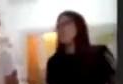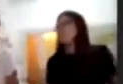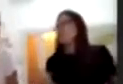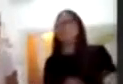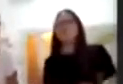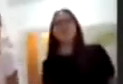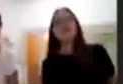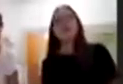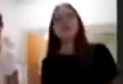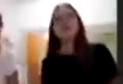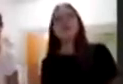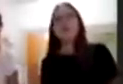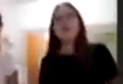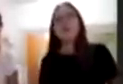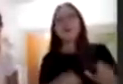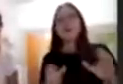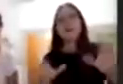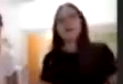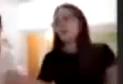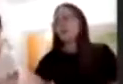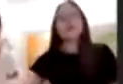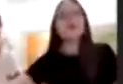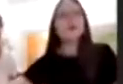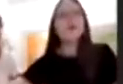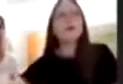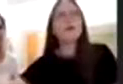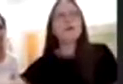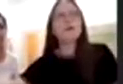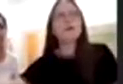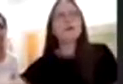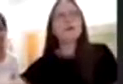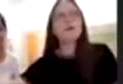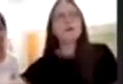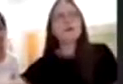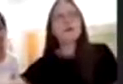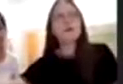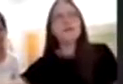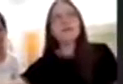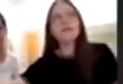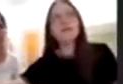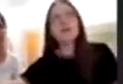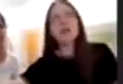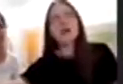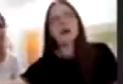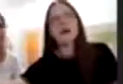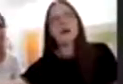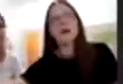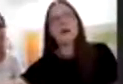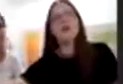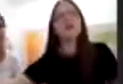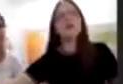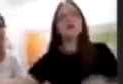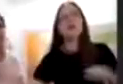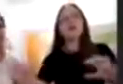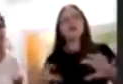Mostrando como se ve que decía Julia, que hacia los bordes de la trama urbana, digamos, tanto en este sector y acá